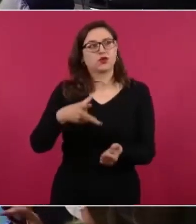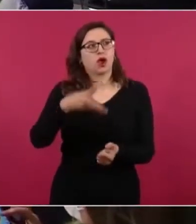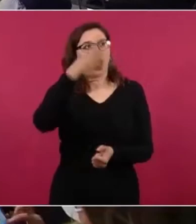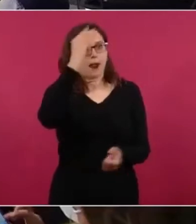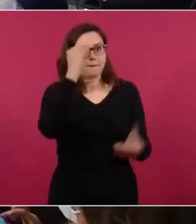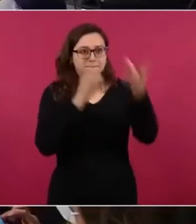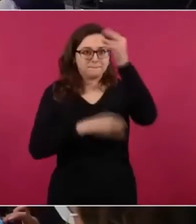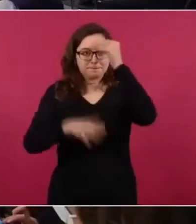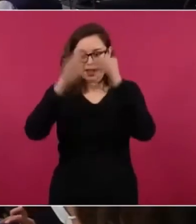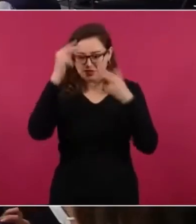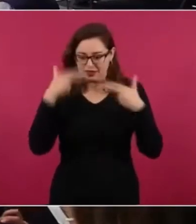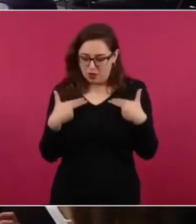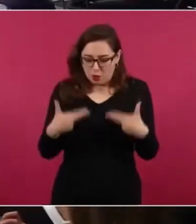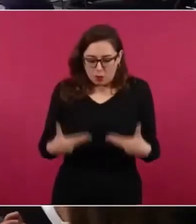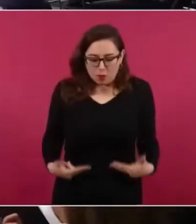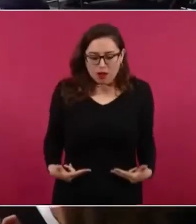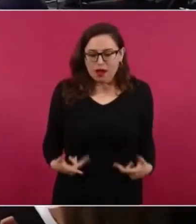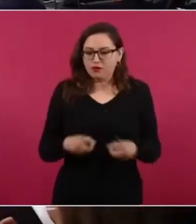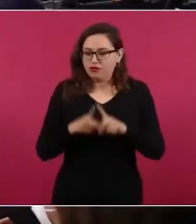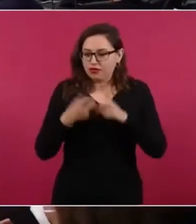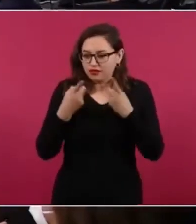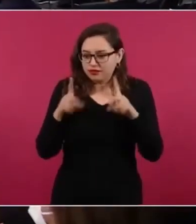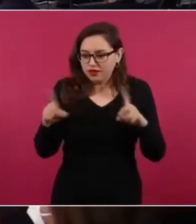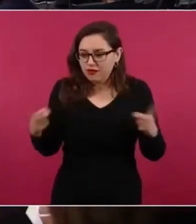el desarrollo humano,